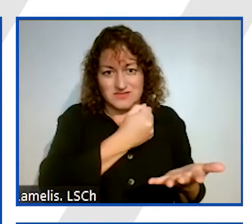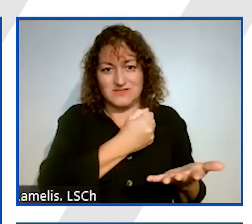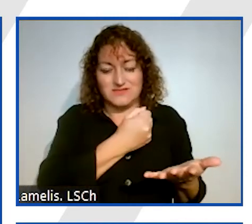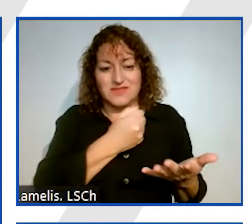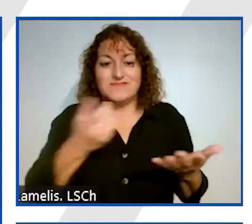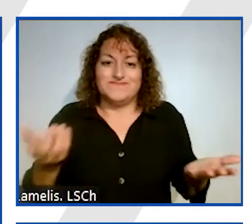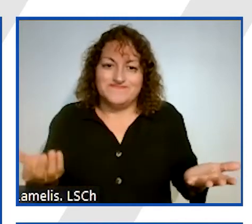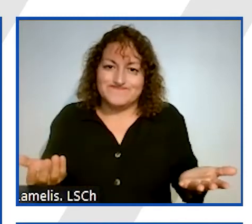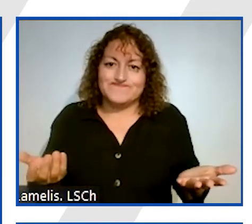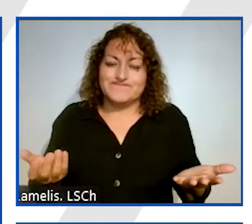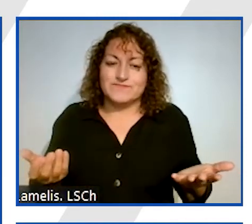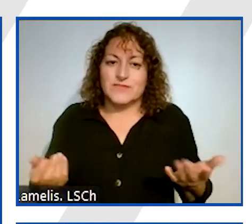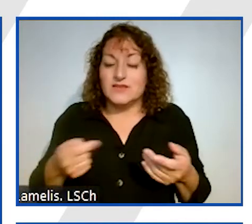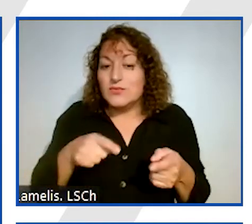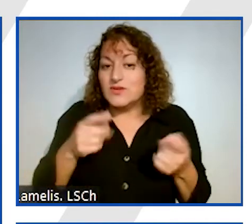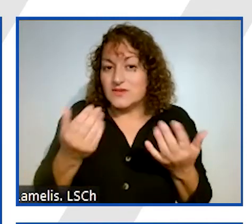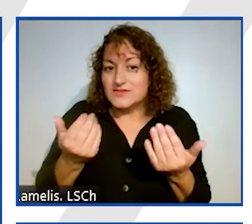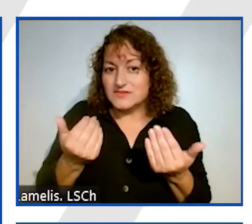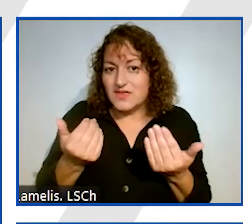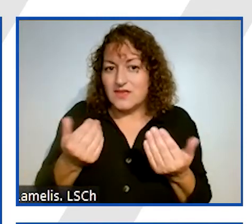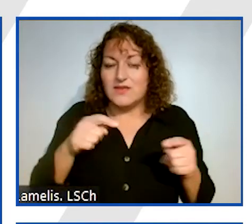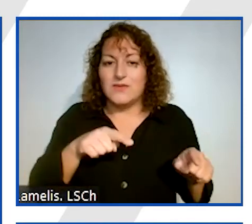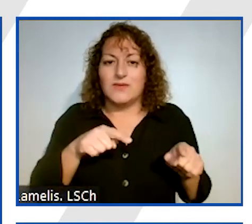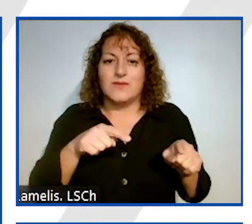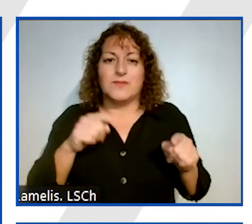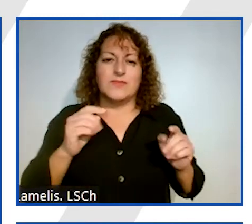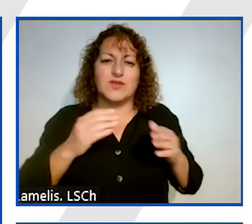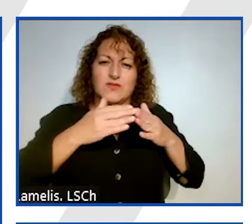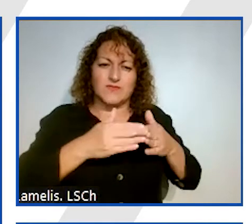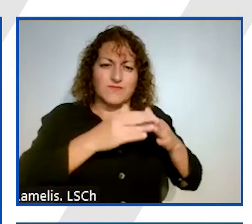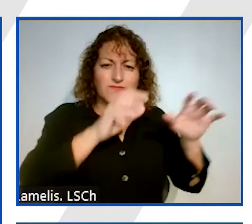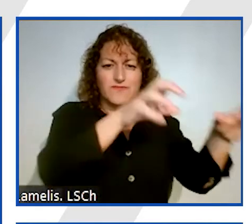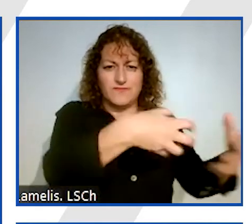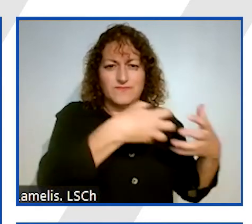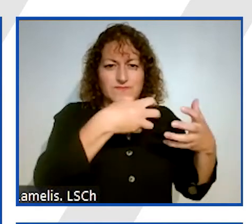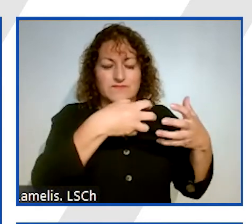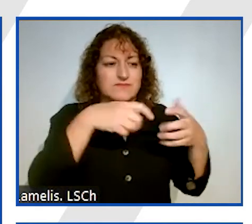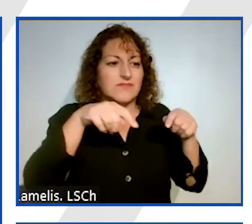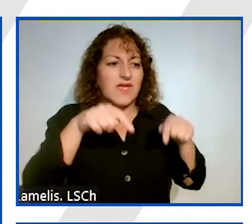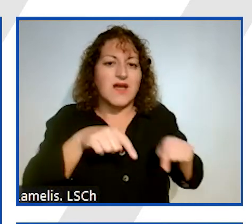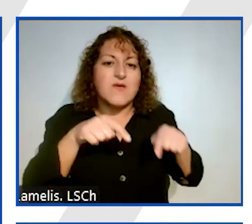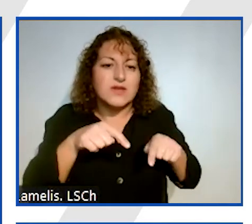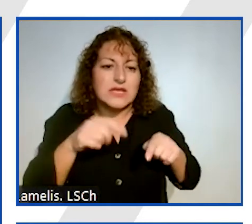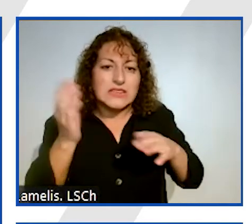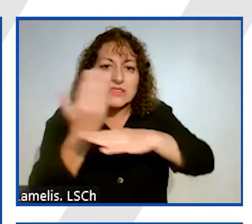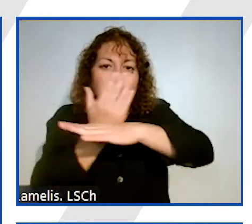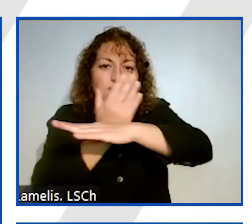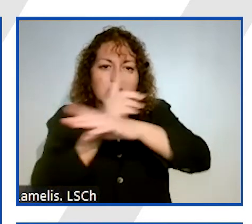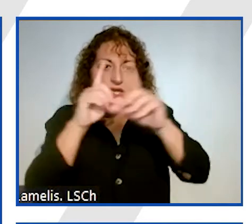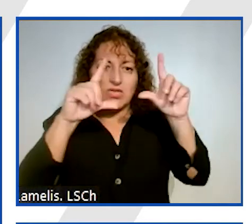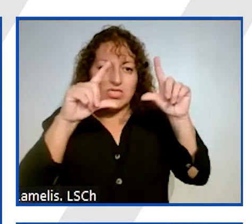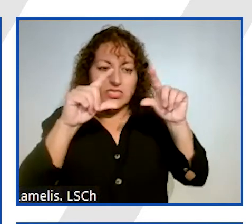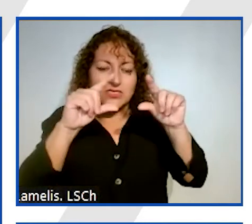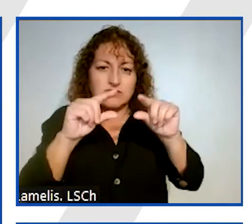la necesidad. Pero por mayor esfuerzo que salgan los pescadores a pescar, ya no van quedando tiburones y podemos empezar a